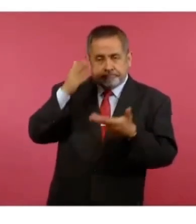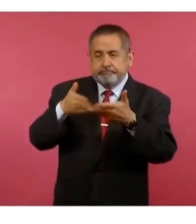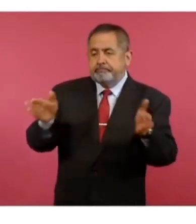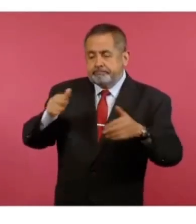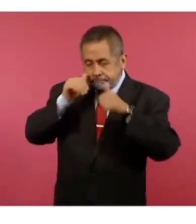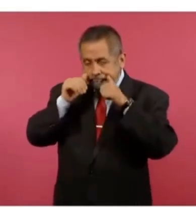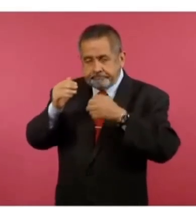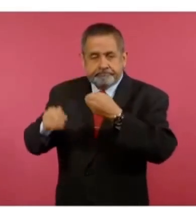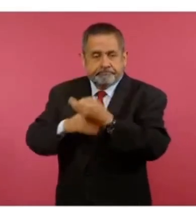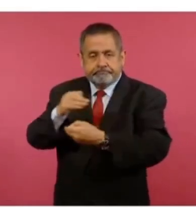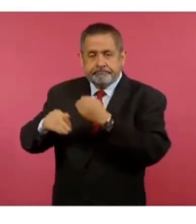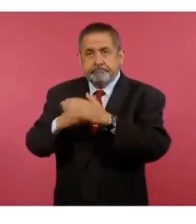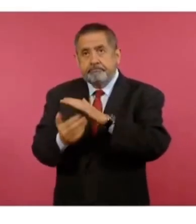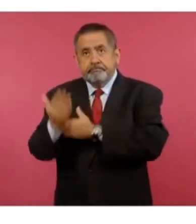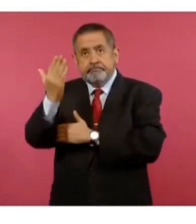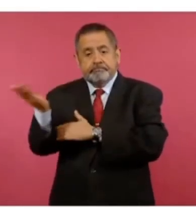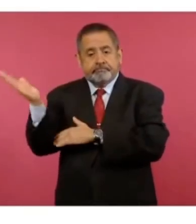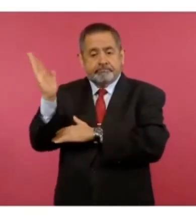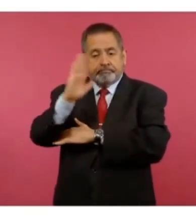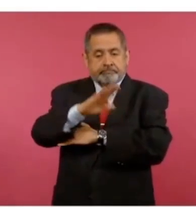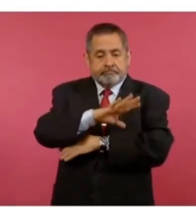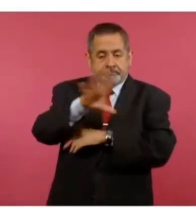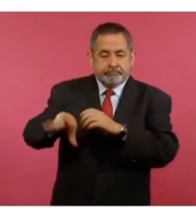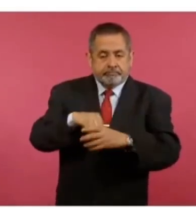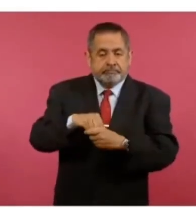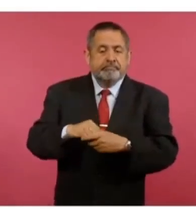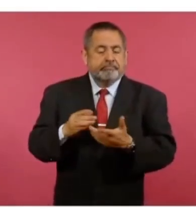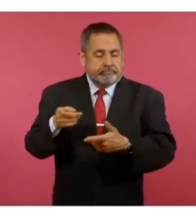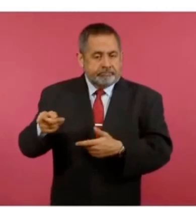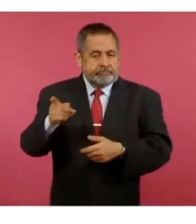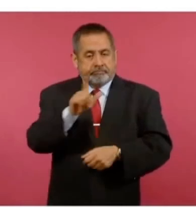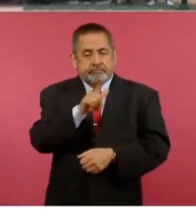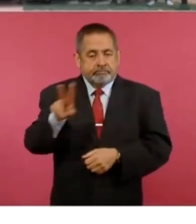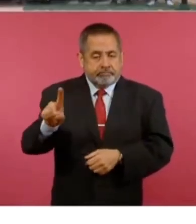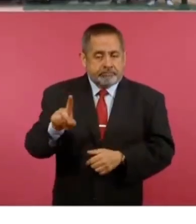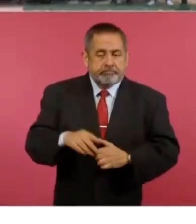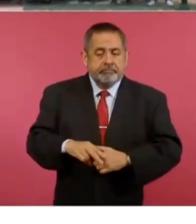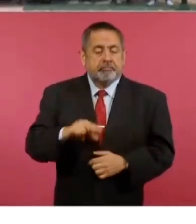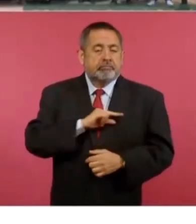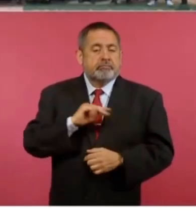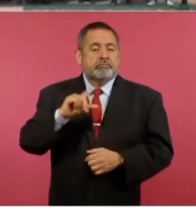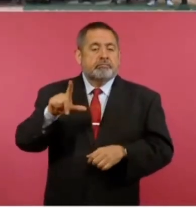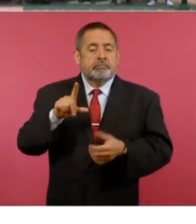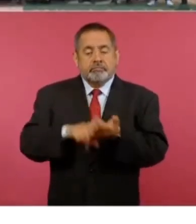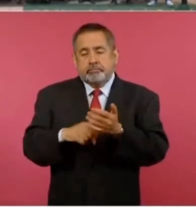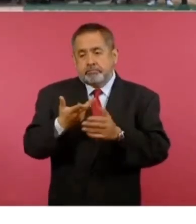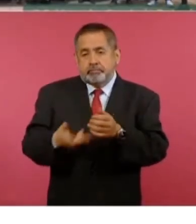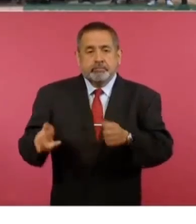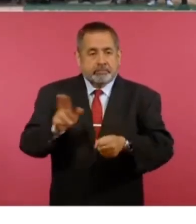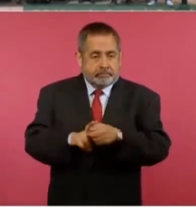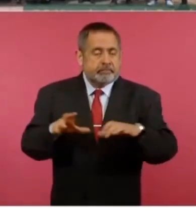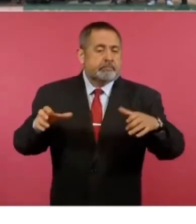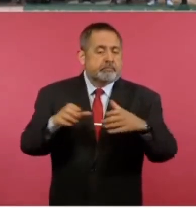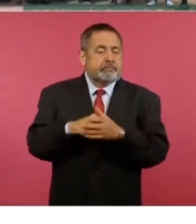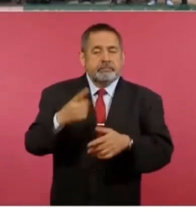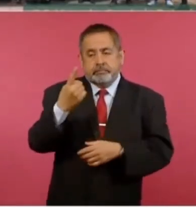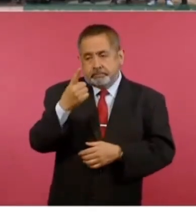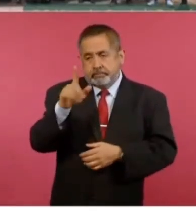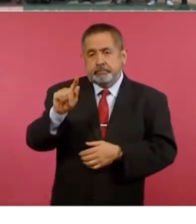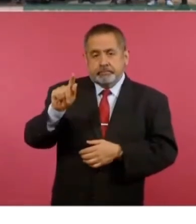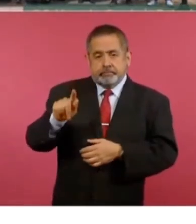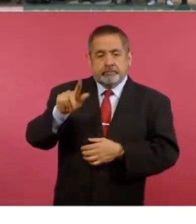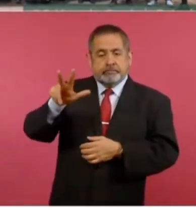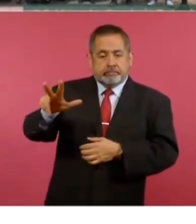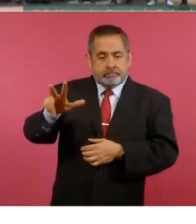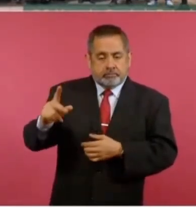atender en todos los turnos y todos los días de la semana. Y en el caso de médicos especialistas para 11 hospitales en zonas lejanas se han inscrito